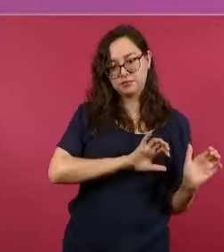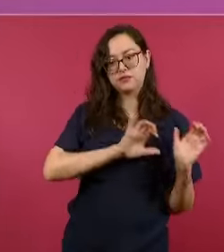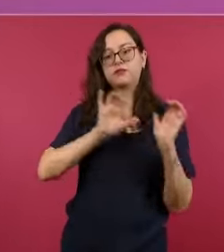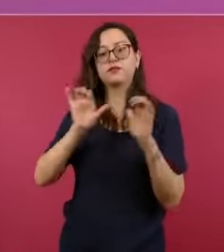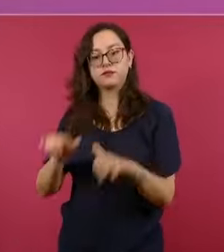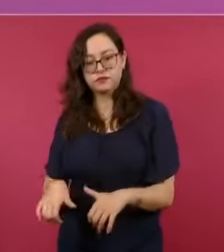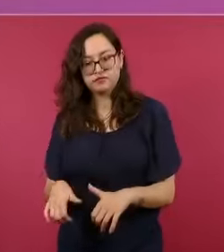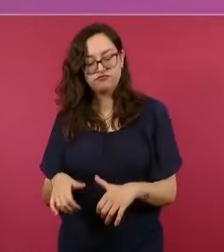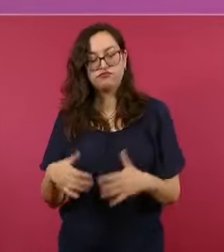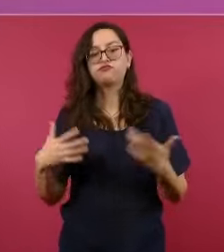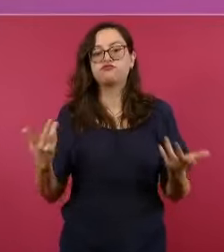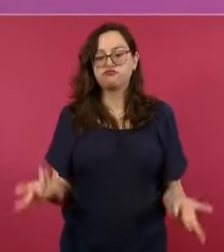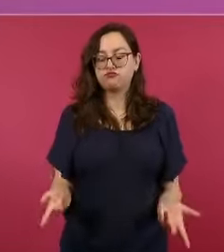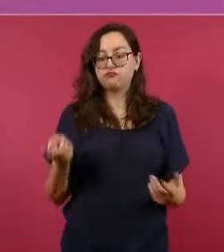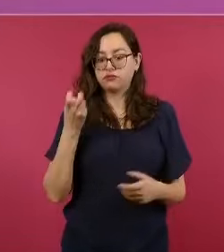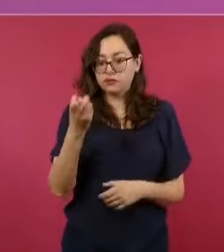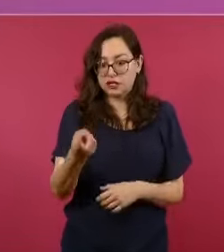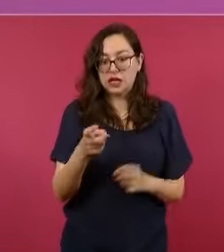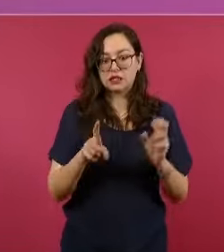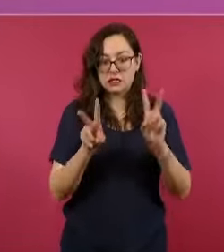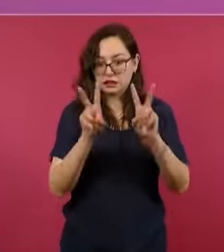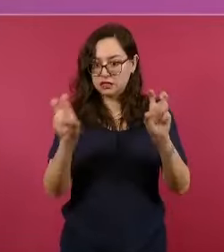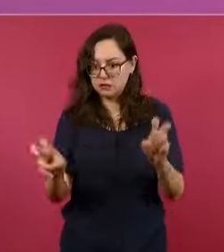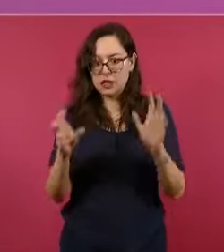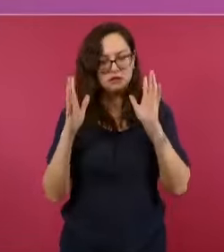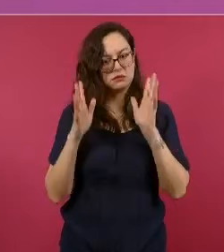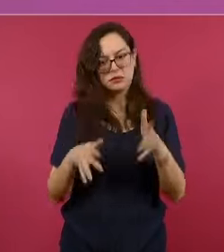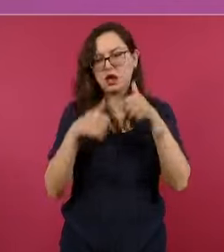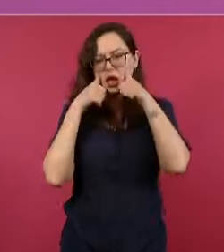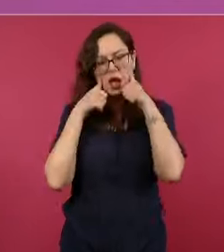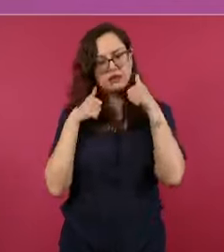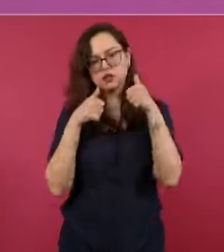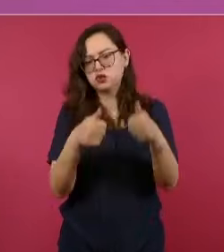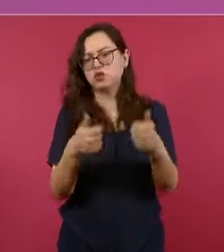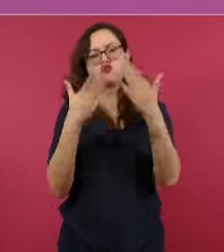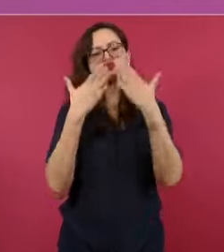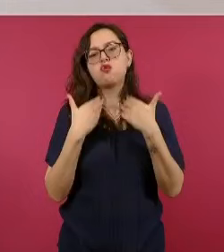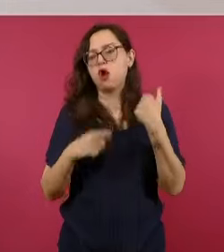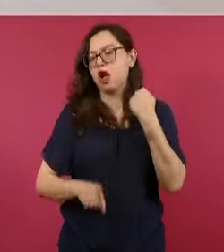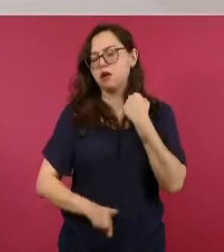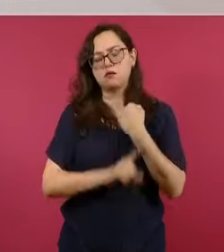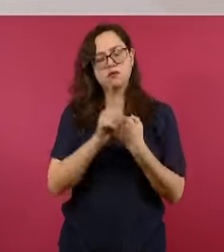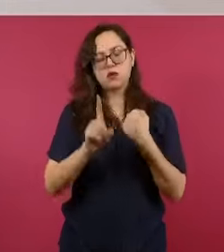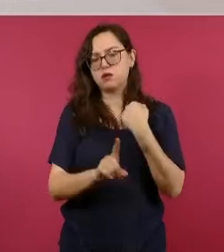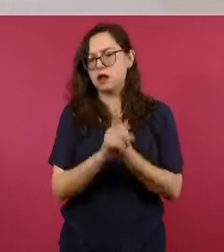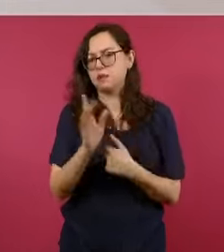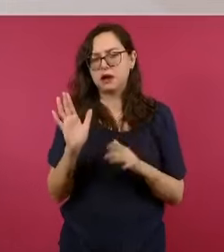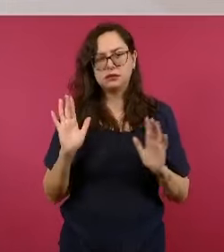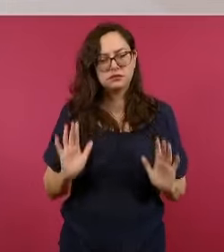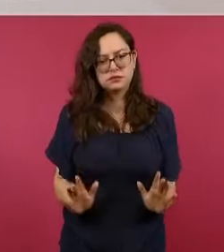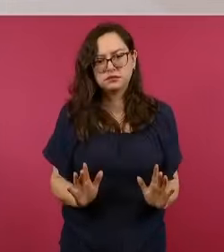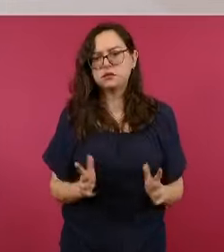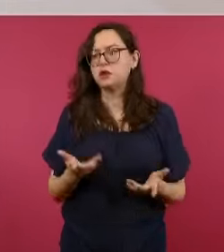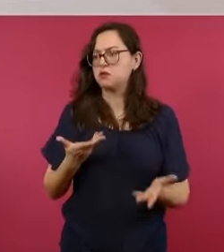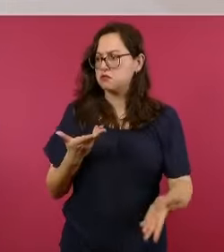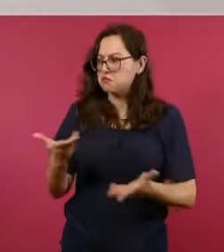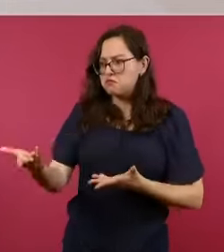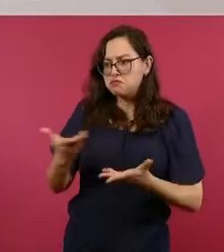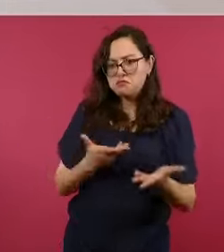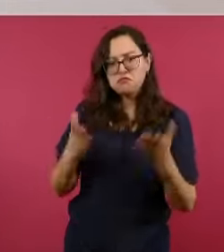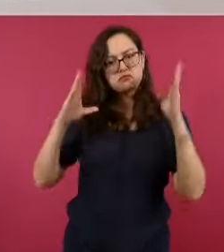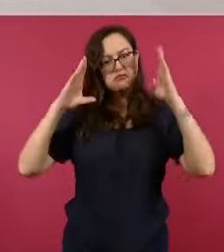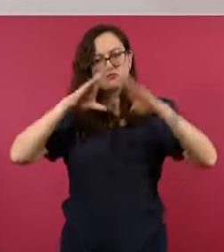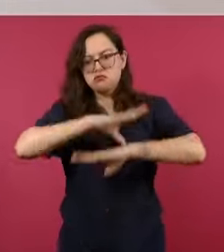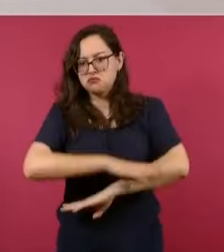el año pasado ya había estado atendido para este grupo de de personas y con el el trabajo con el gobierno del